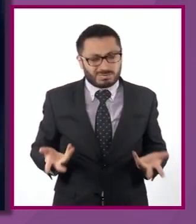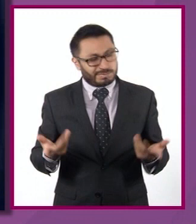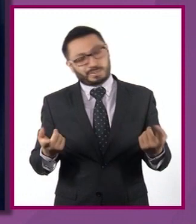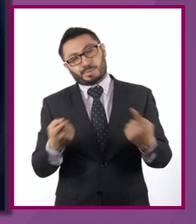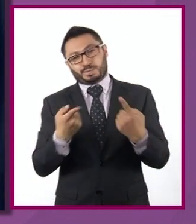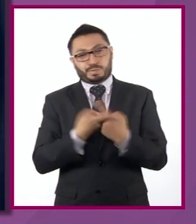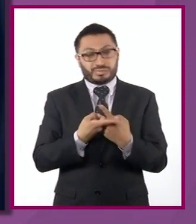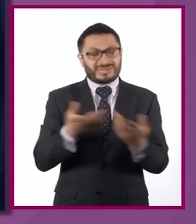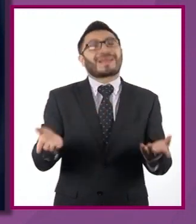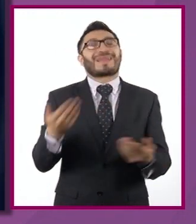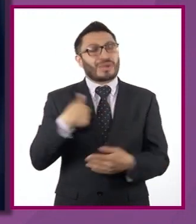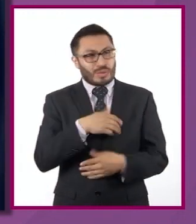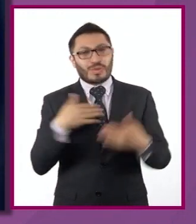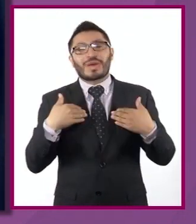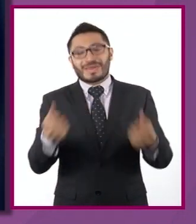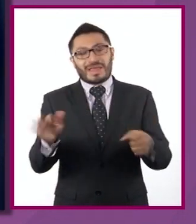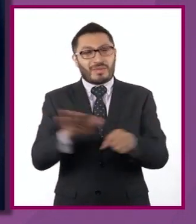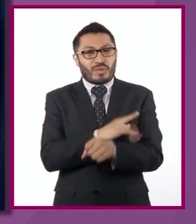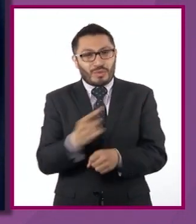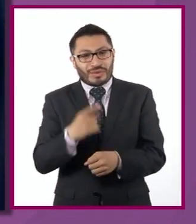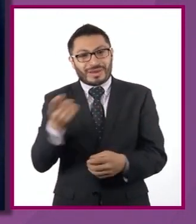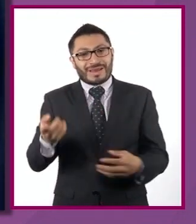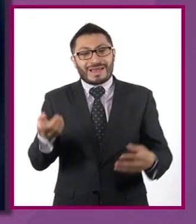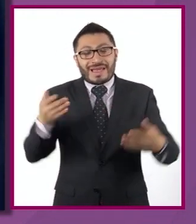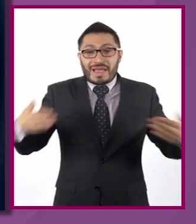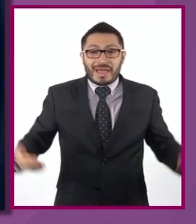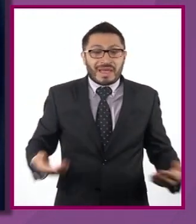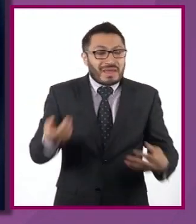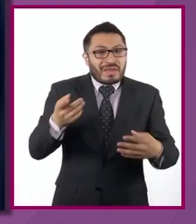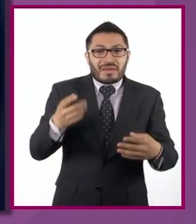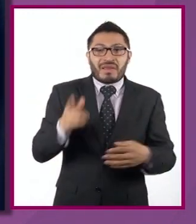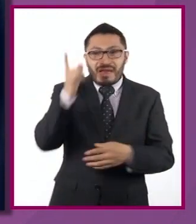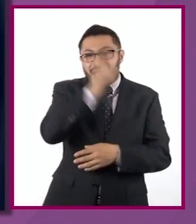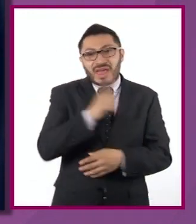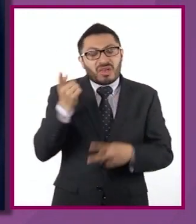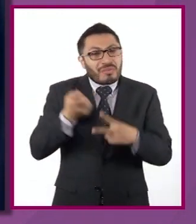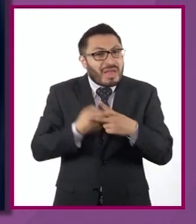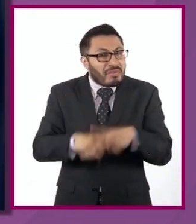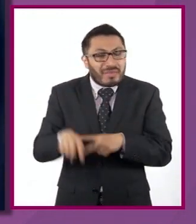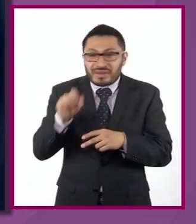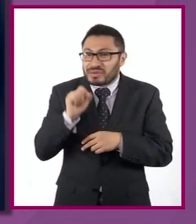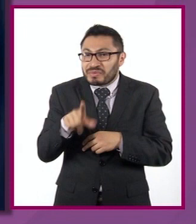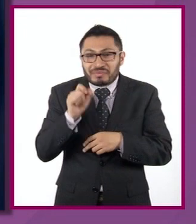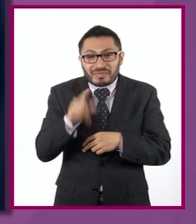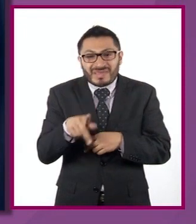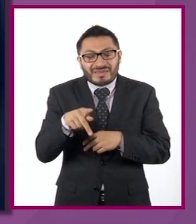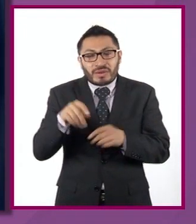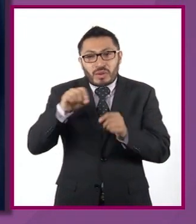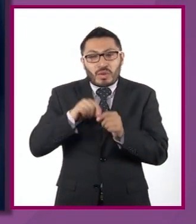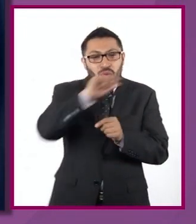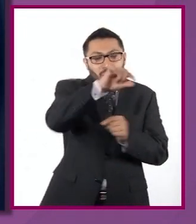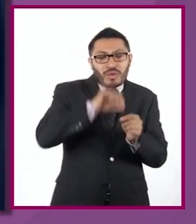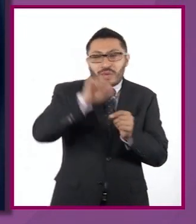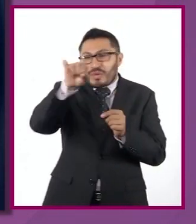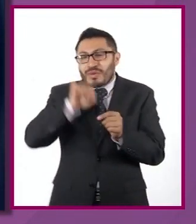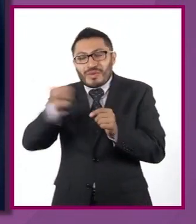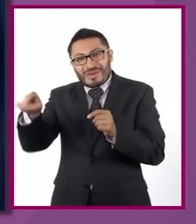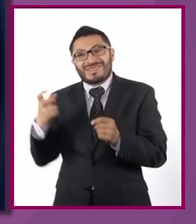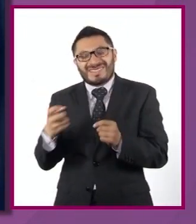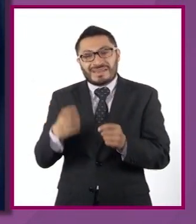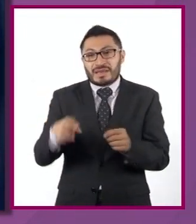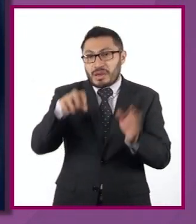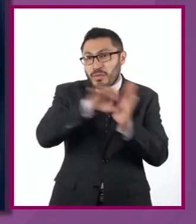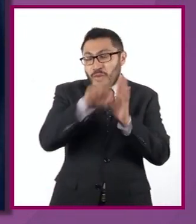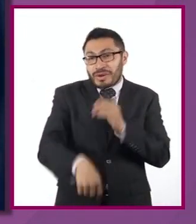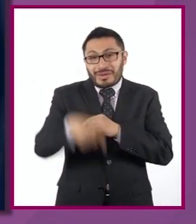Pues nos entendemos porque el origen de la lengua es la misma, incluso es más rica. Por ejemplo, en México